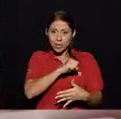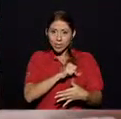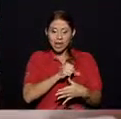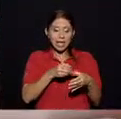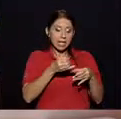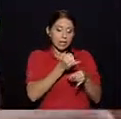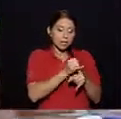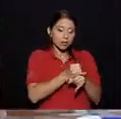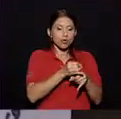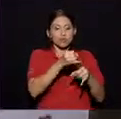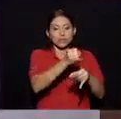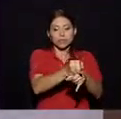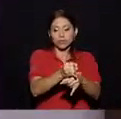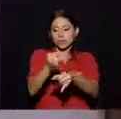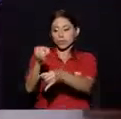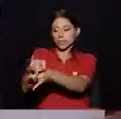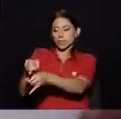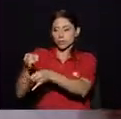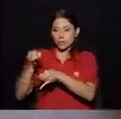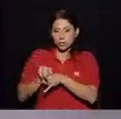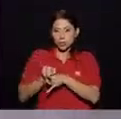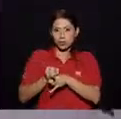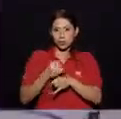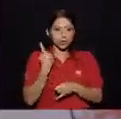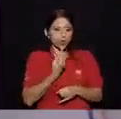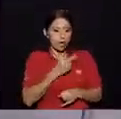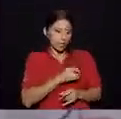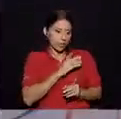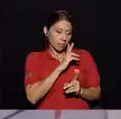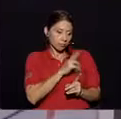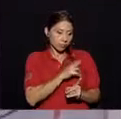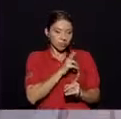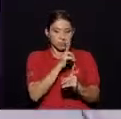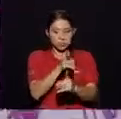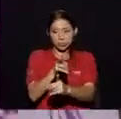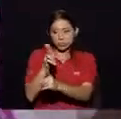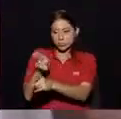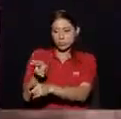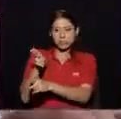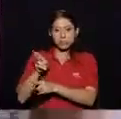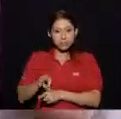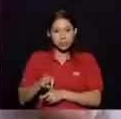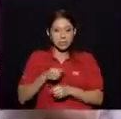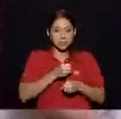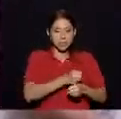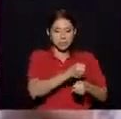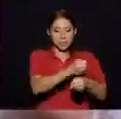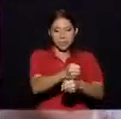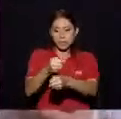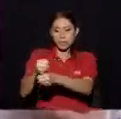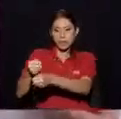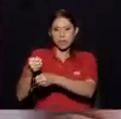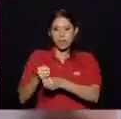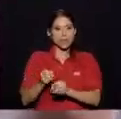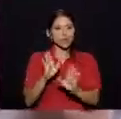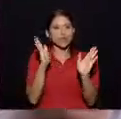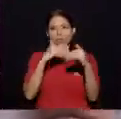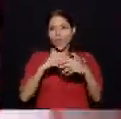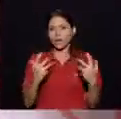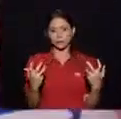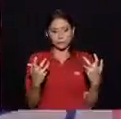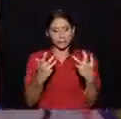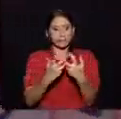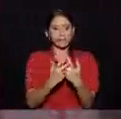tema estructural que tiene que ver con las visiones culturales, que tiene que ver con la presencia o la ausencia de políticas públicas para